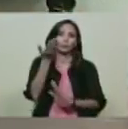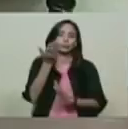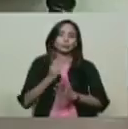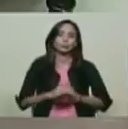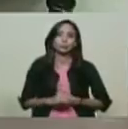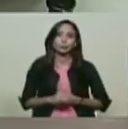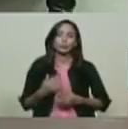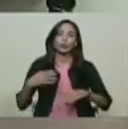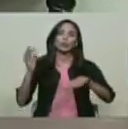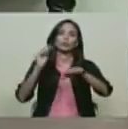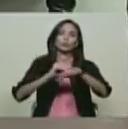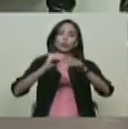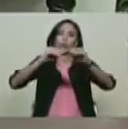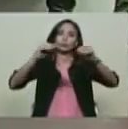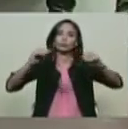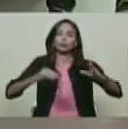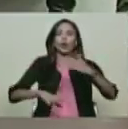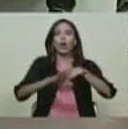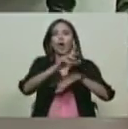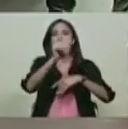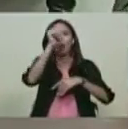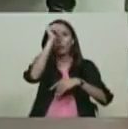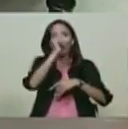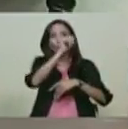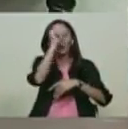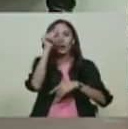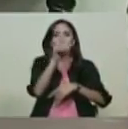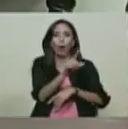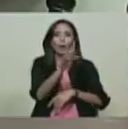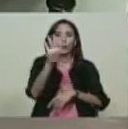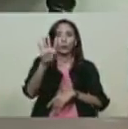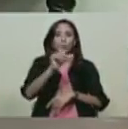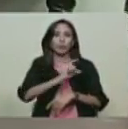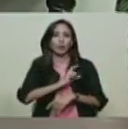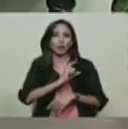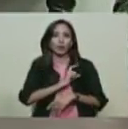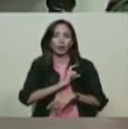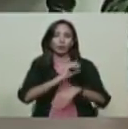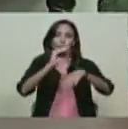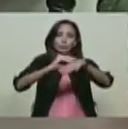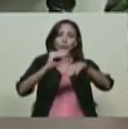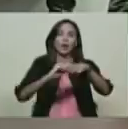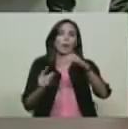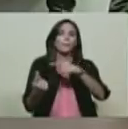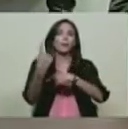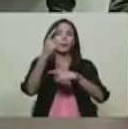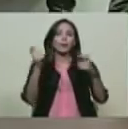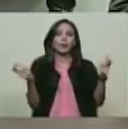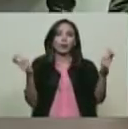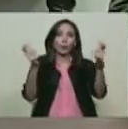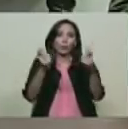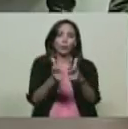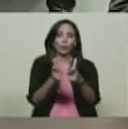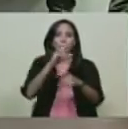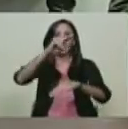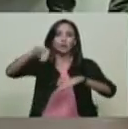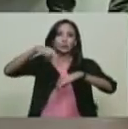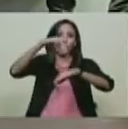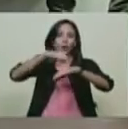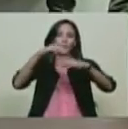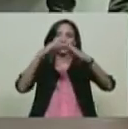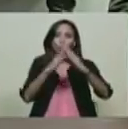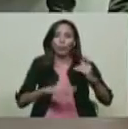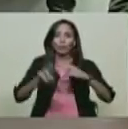para el próximo domingo 14 de enero al primer encuentro nacional de